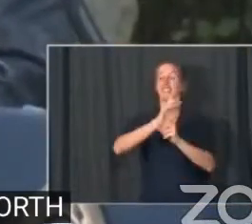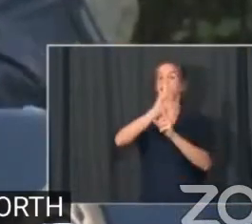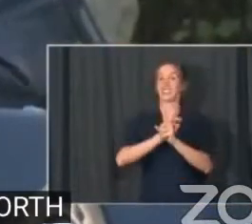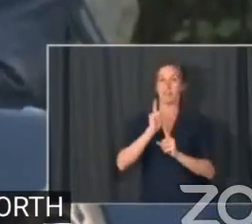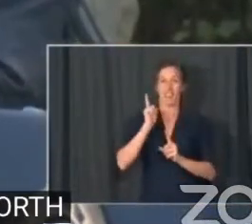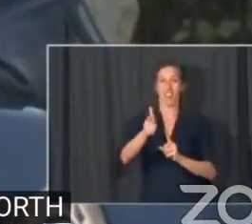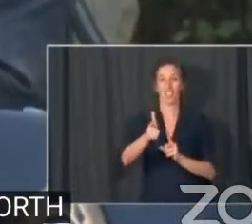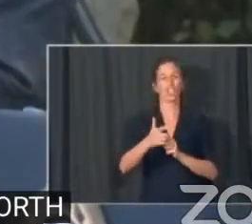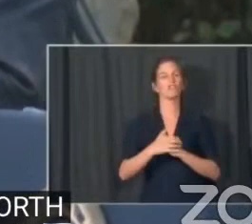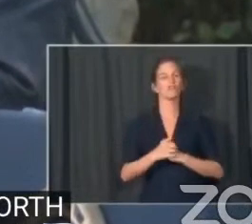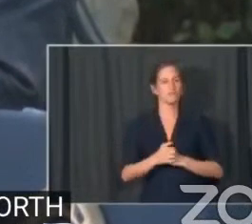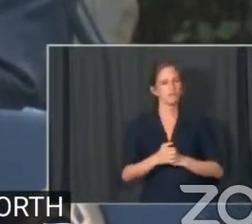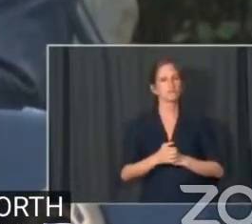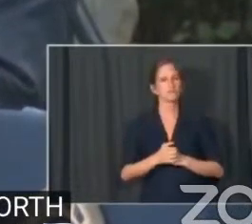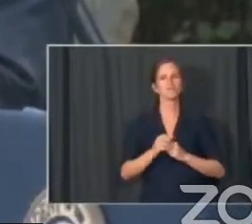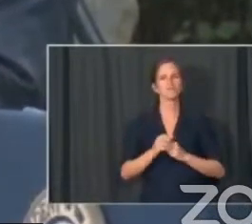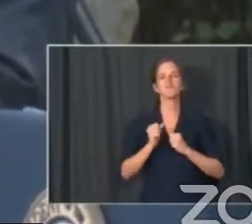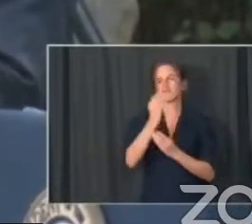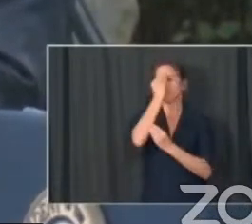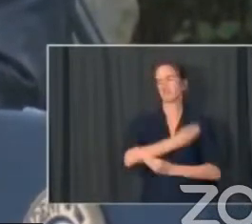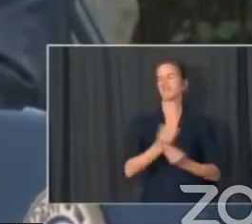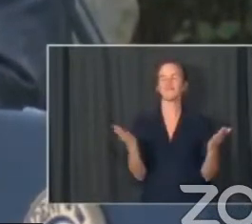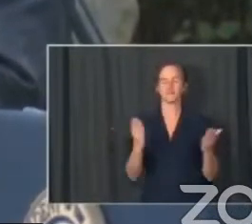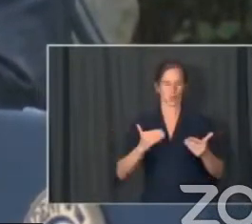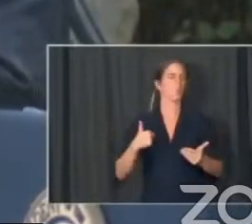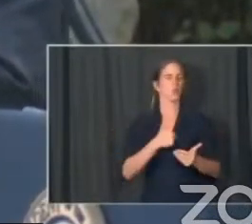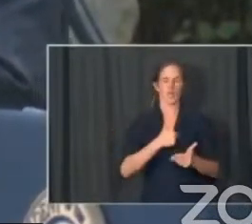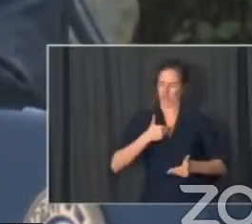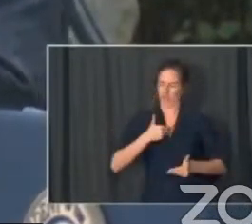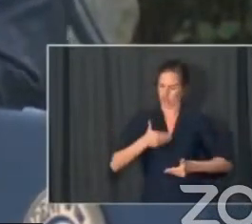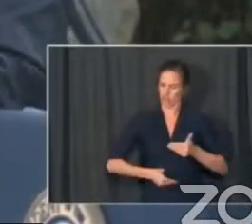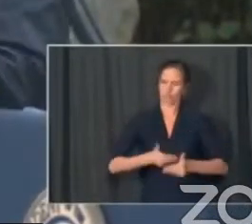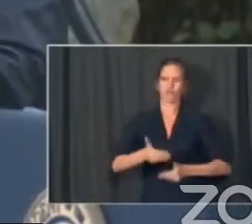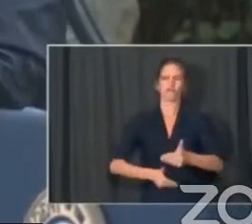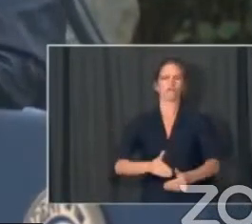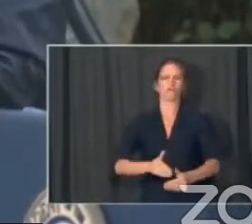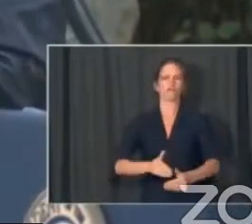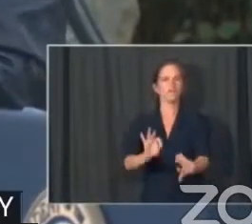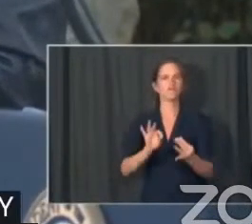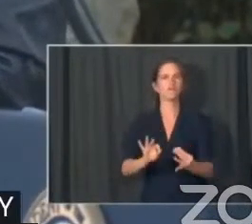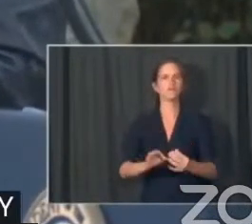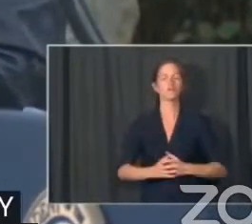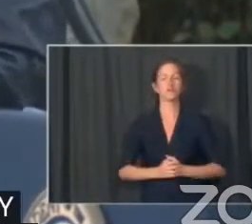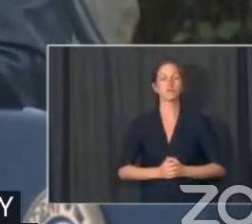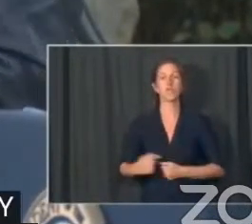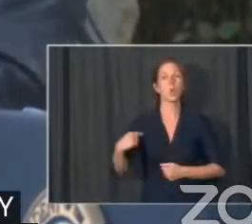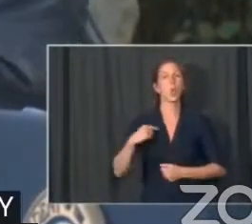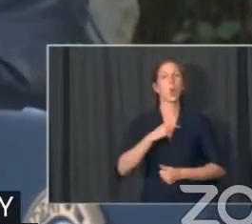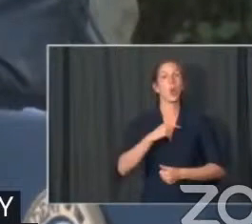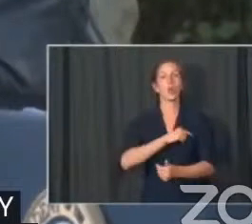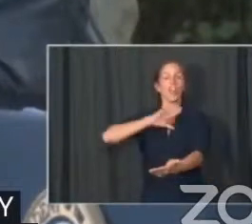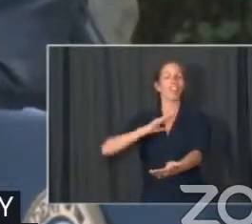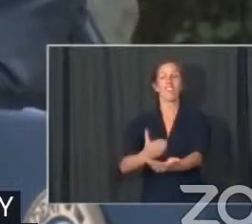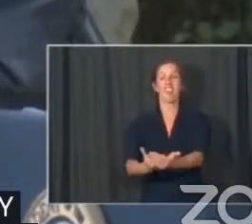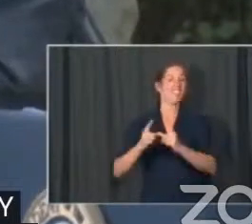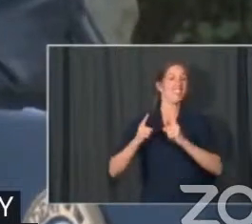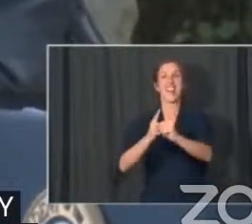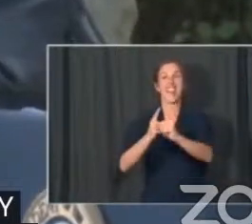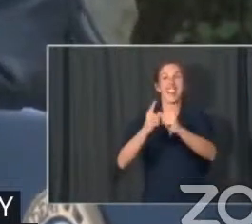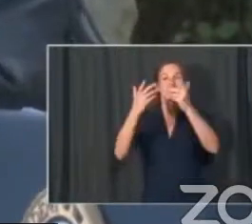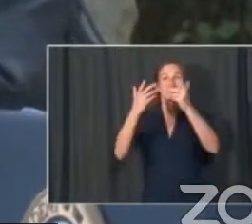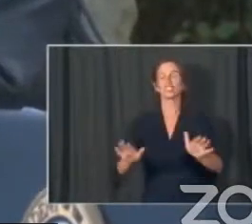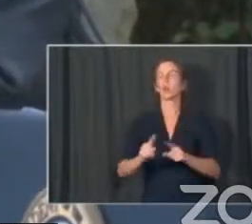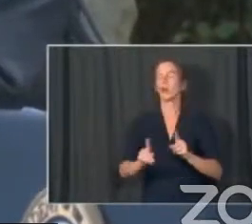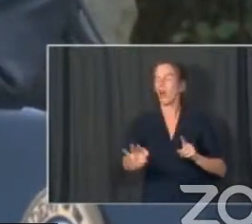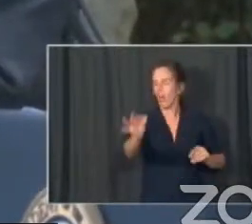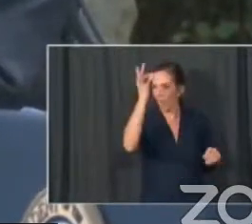we can haciendo los say that mejores significant esfuerzos progress has been made. para lograrlo. And while we are not Estamos, there yet, llevamos casi 6 we meses are más,